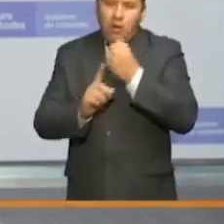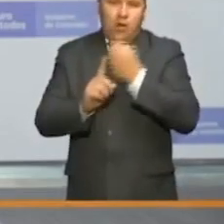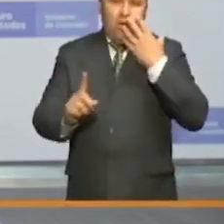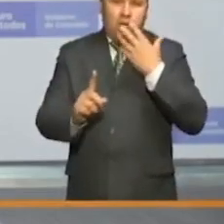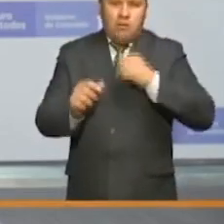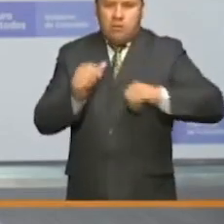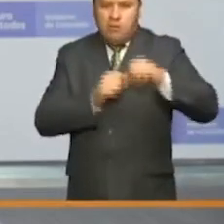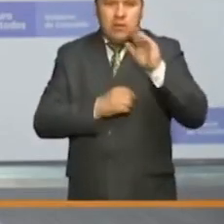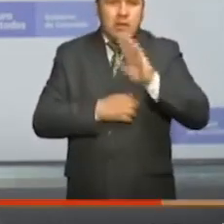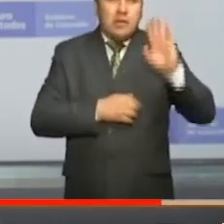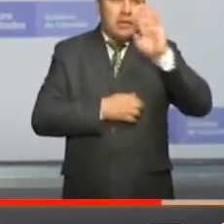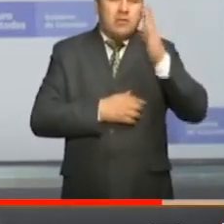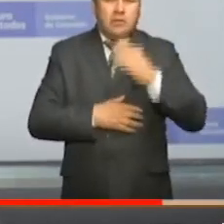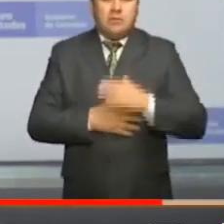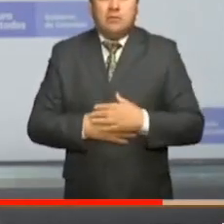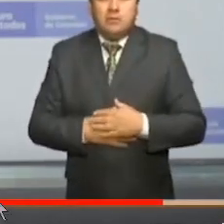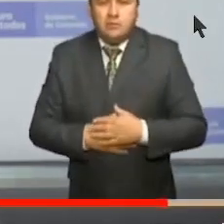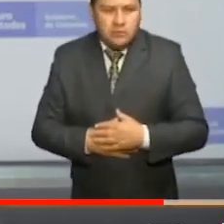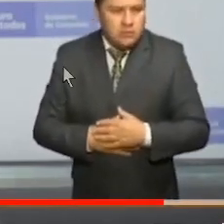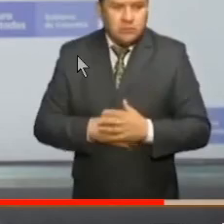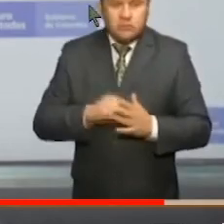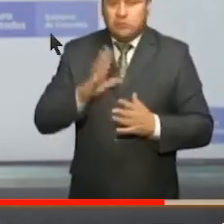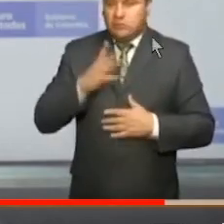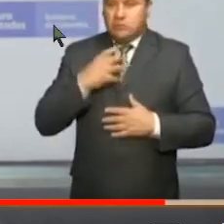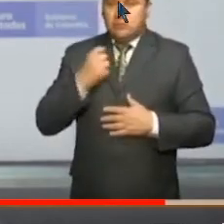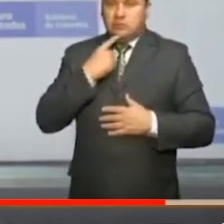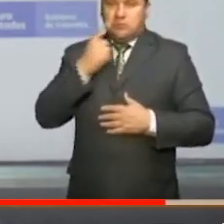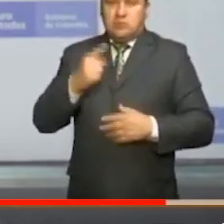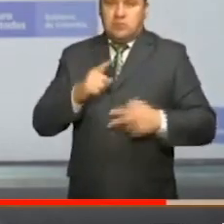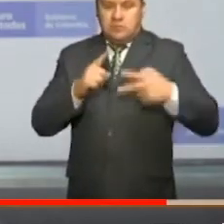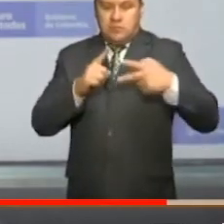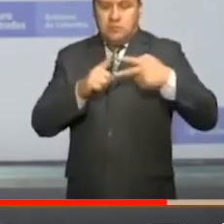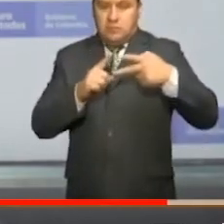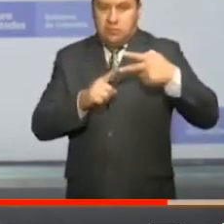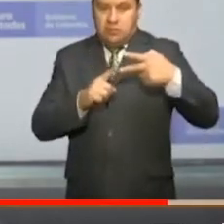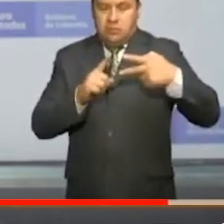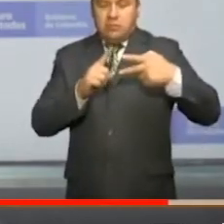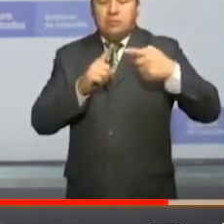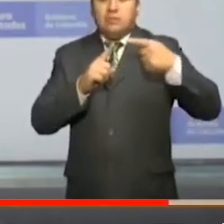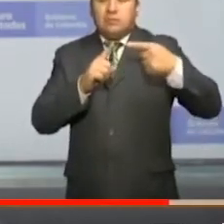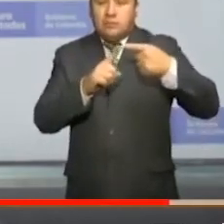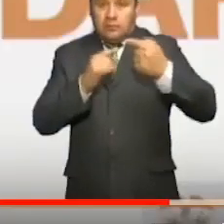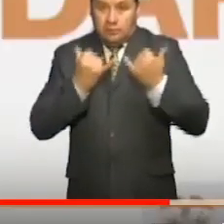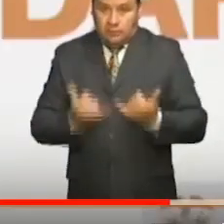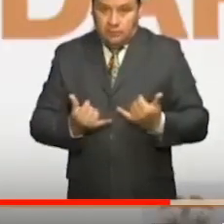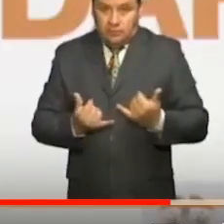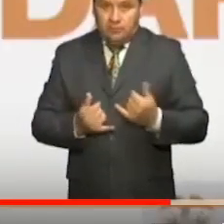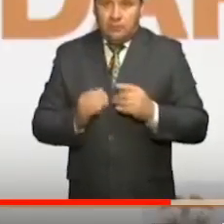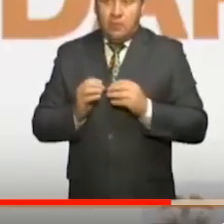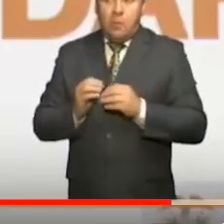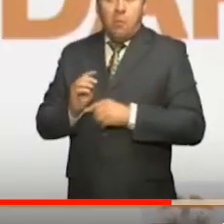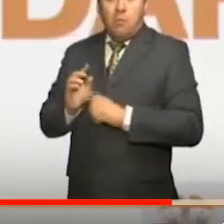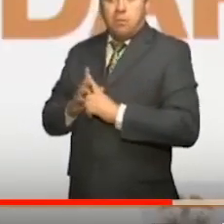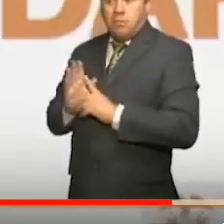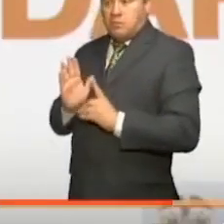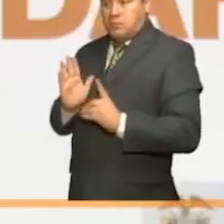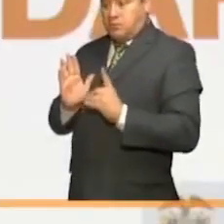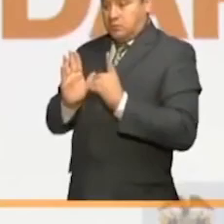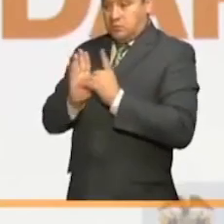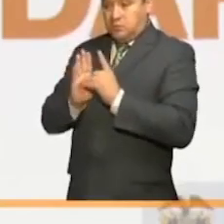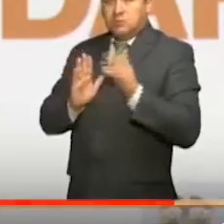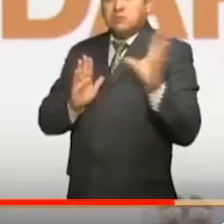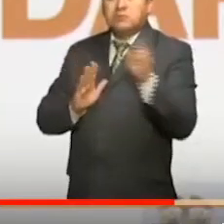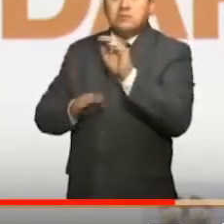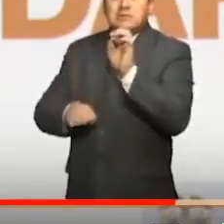la inversión en los departamentos me encanta el entusiasmo este más este man también están nuestros quienes algunos segmentos pero de mahler y otros para que entidades